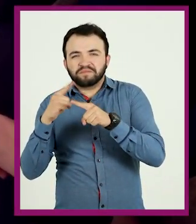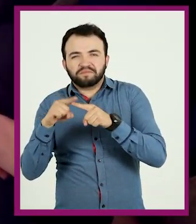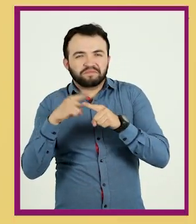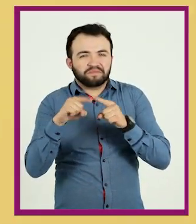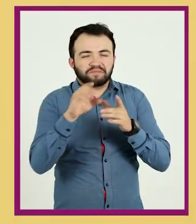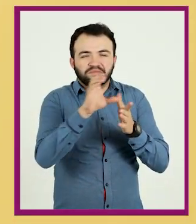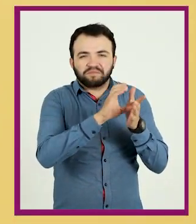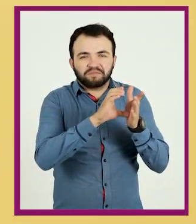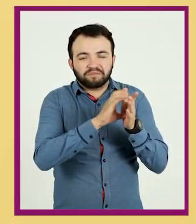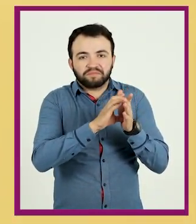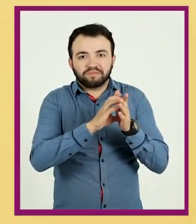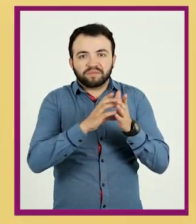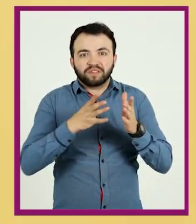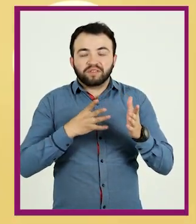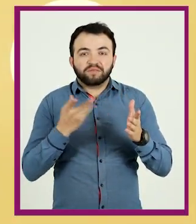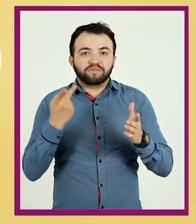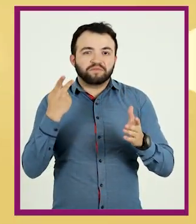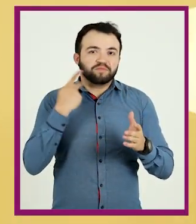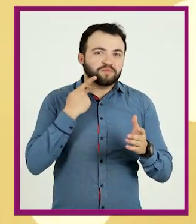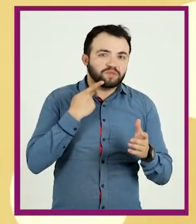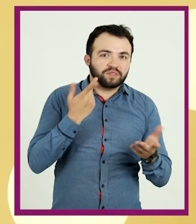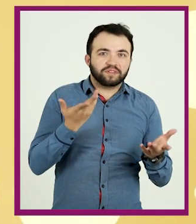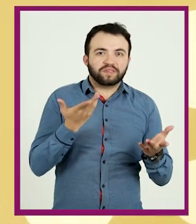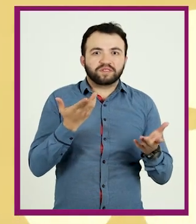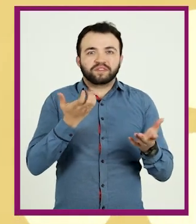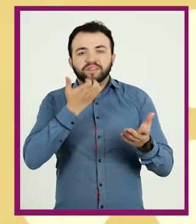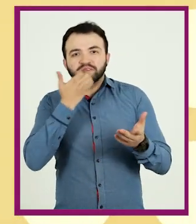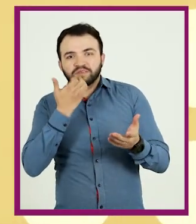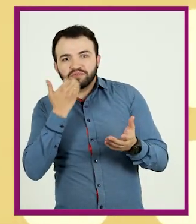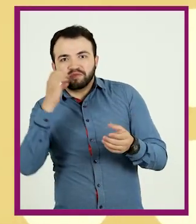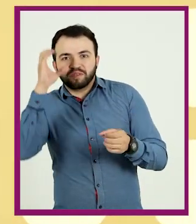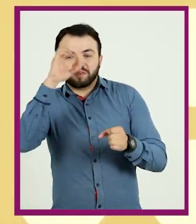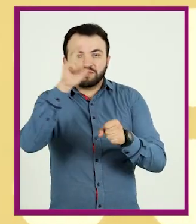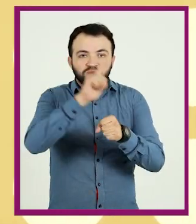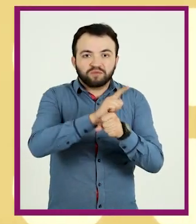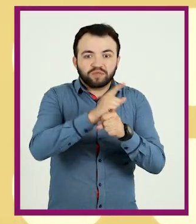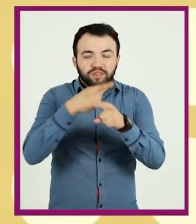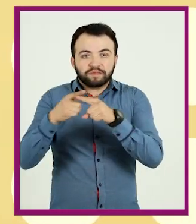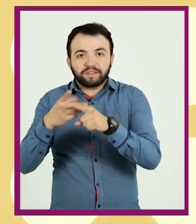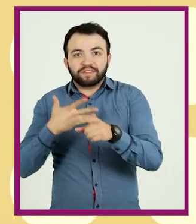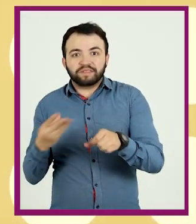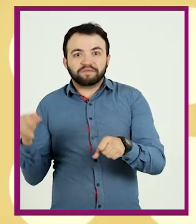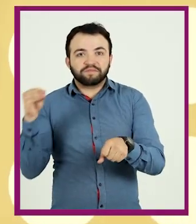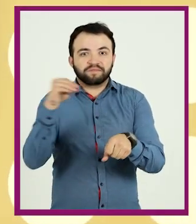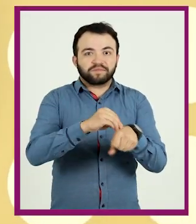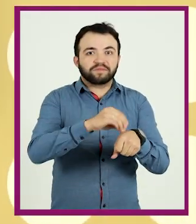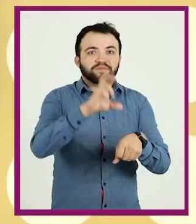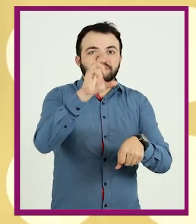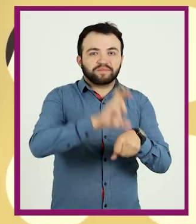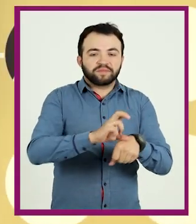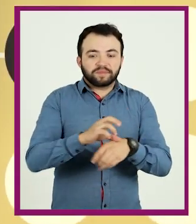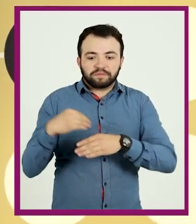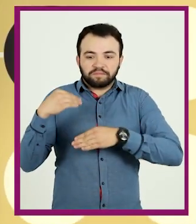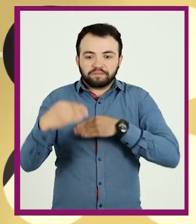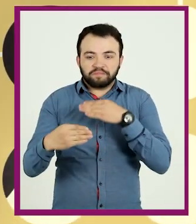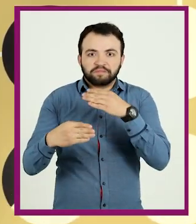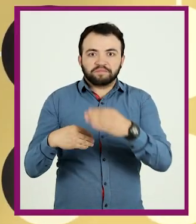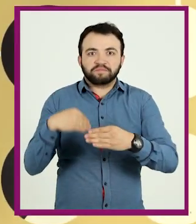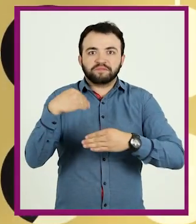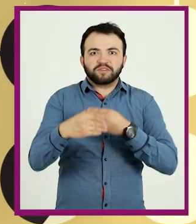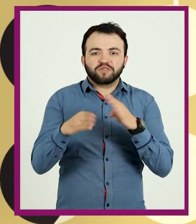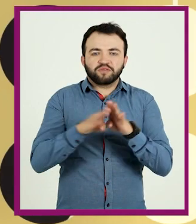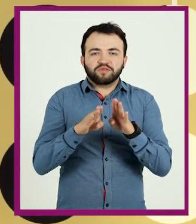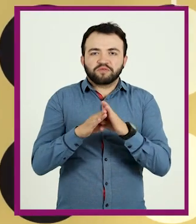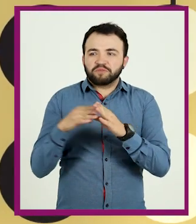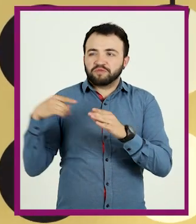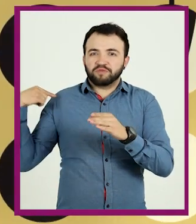códigos. Permea las instituciones políticas, educativas y culturales, las actividades económicas y los procesos